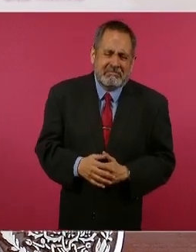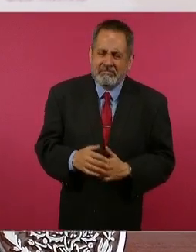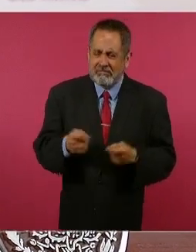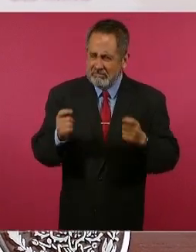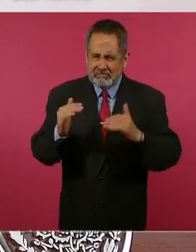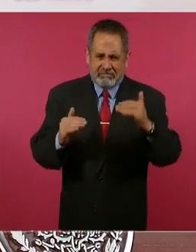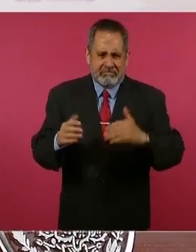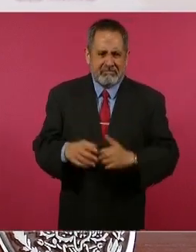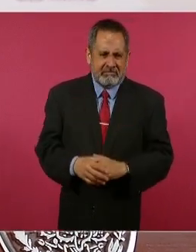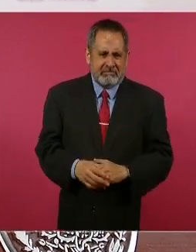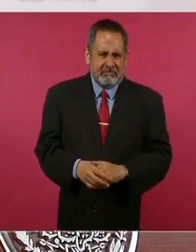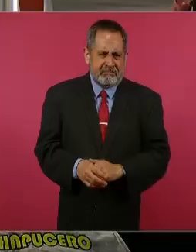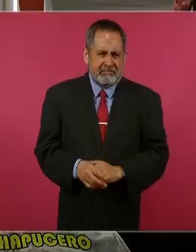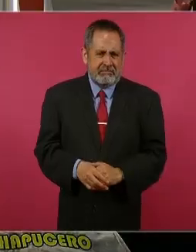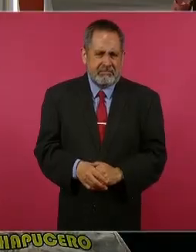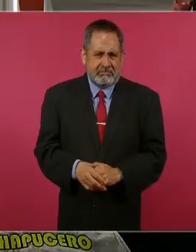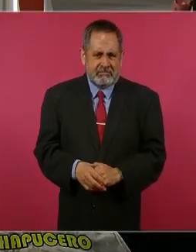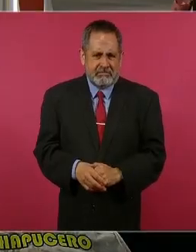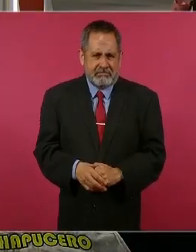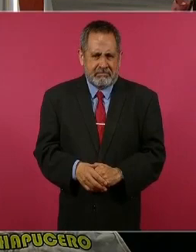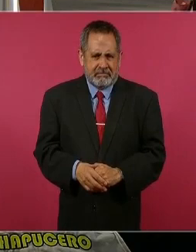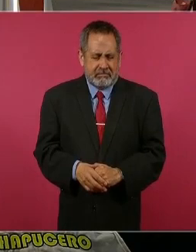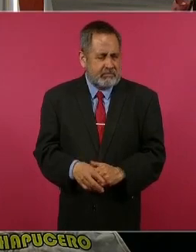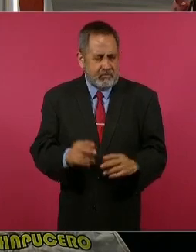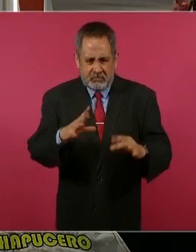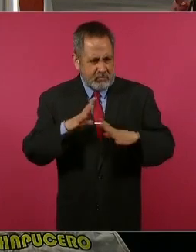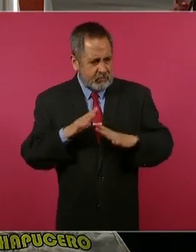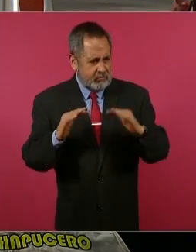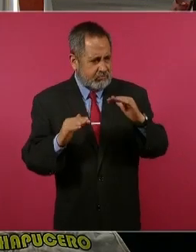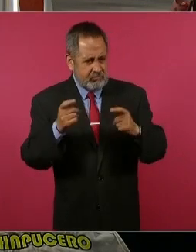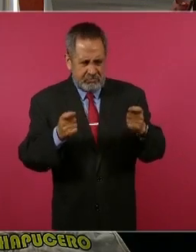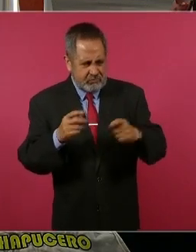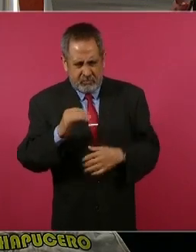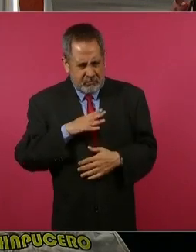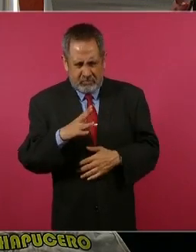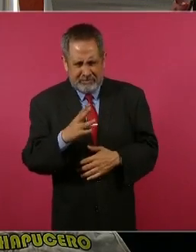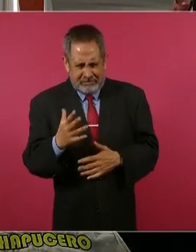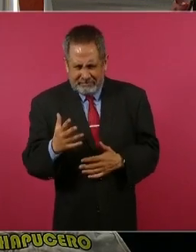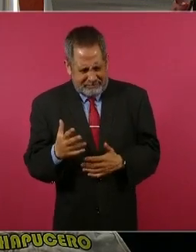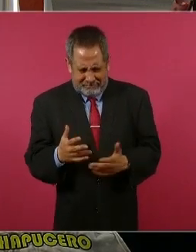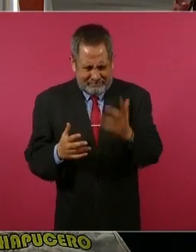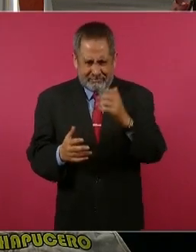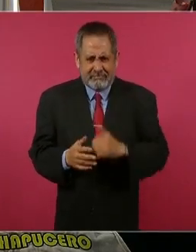¿Eh? No había contrapesos antes tampoco. No hay, porque